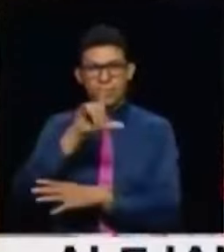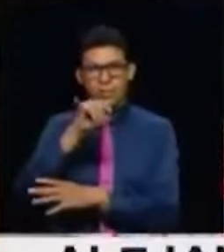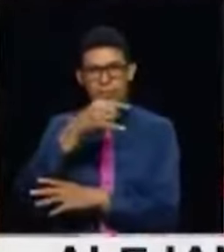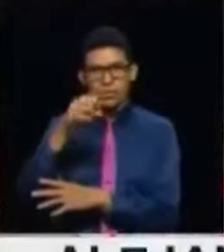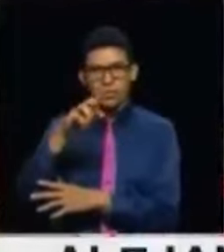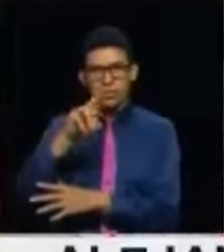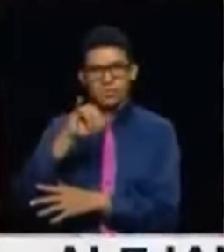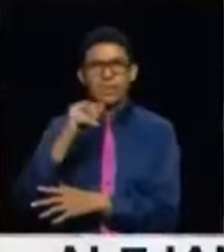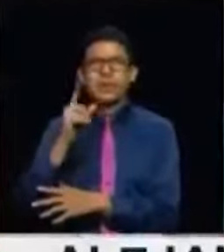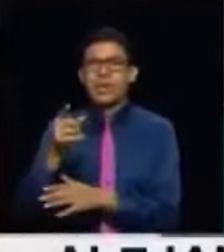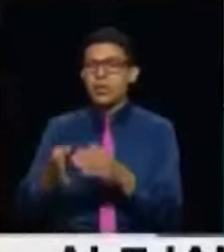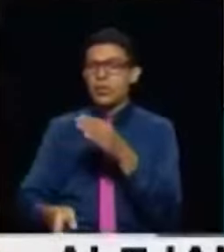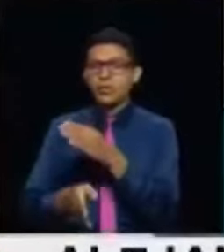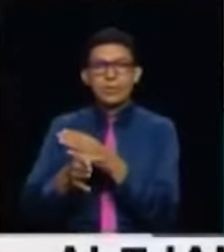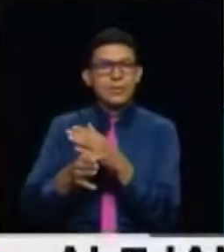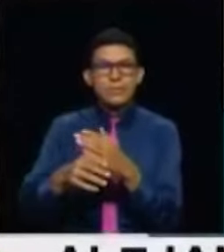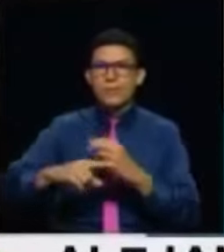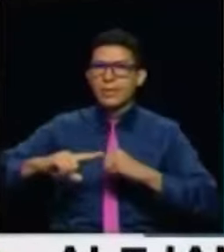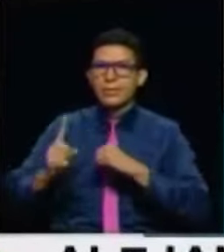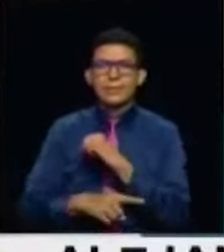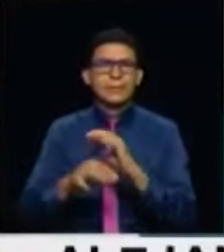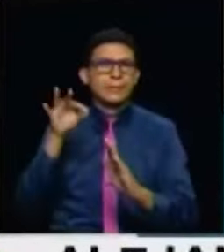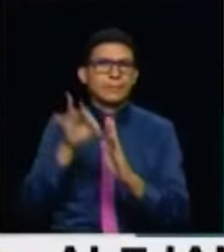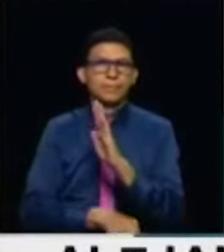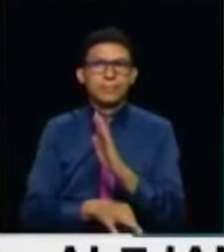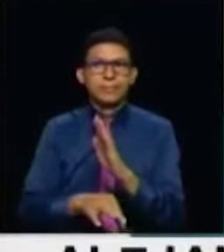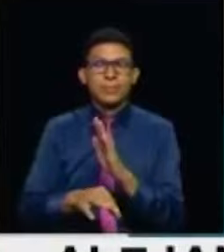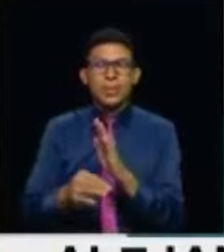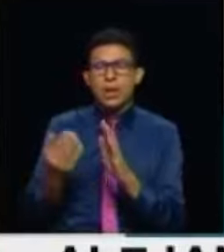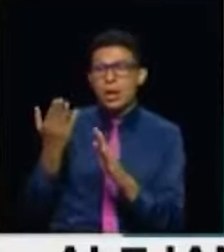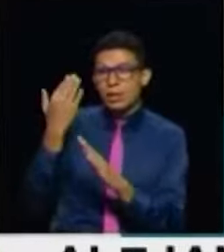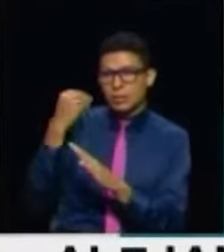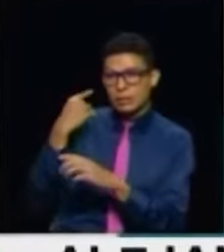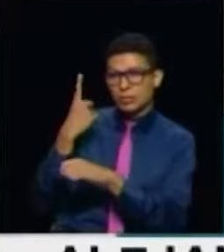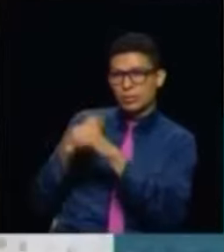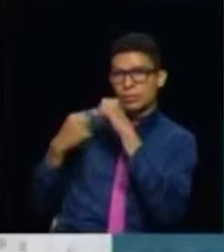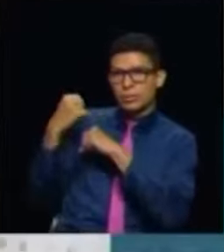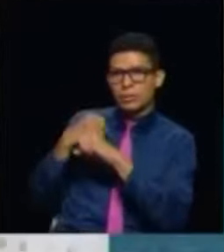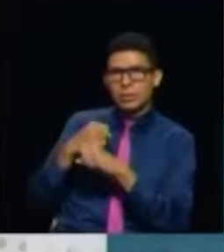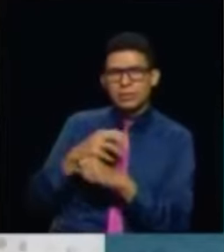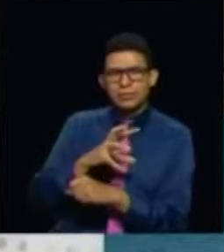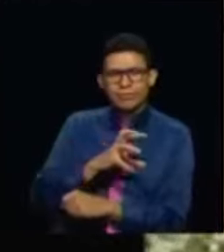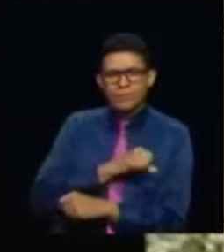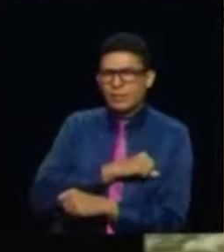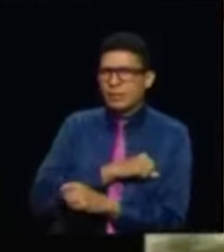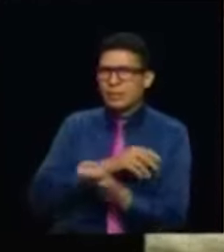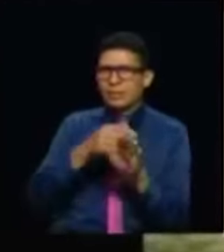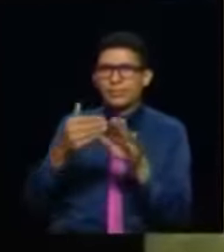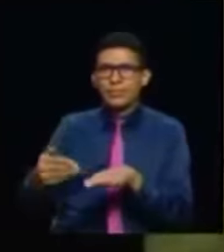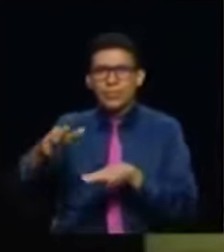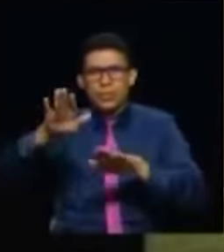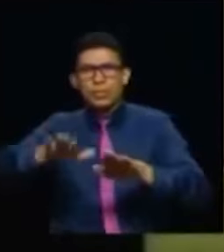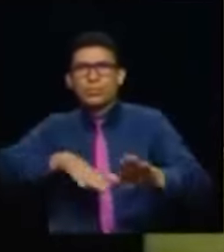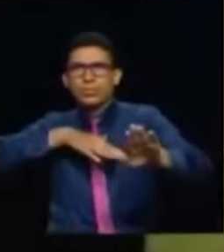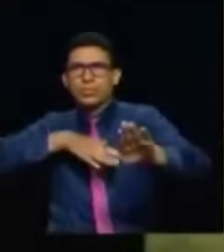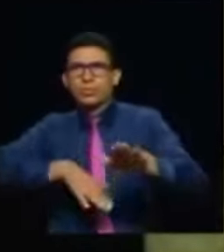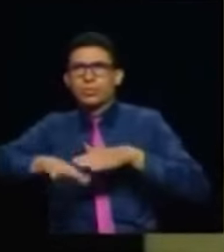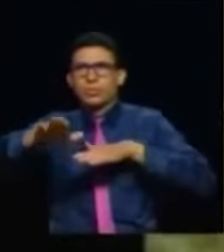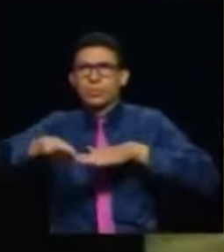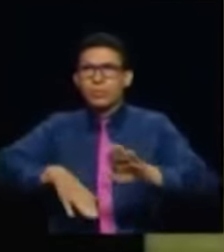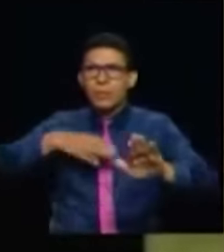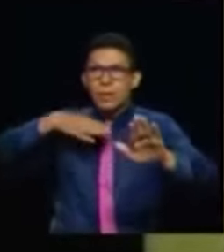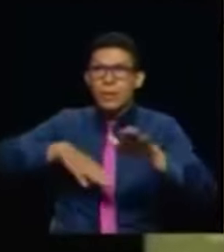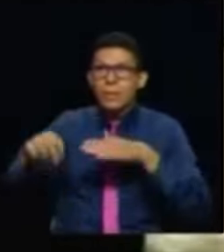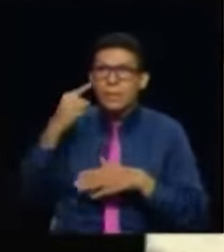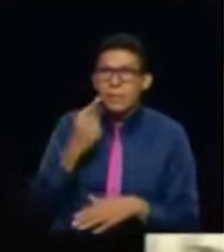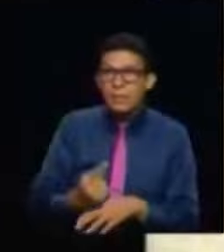impune. Hace un año, el país se despertó con la noticia del lamentable fallecimiento de Luzmery, la patinadora que en la pista obtuvo el primer título mundial